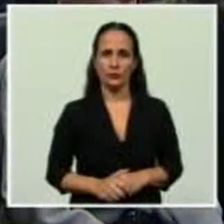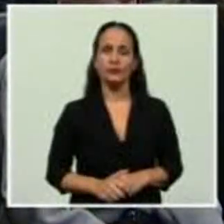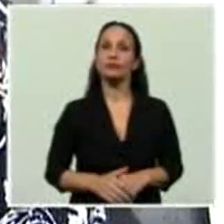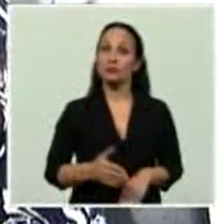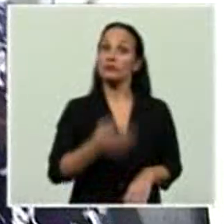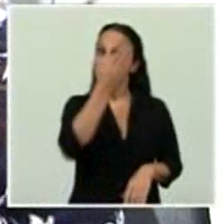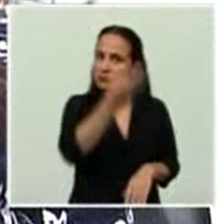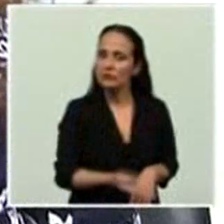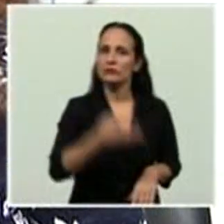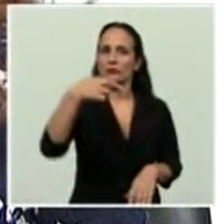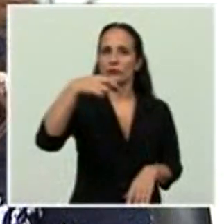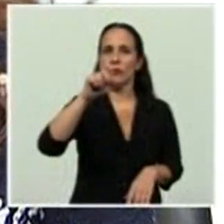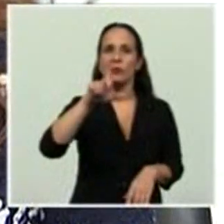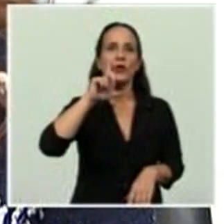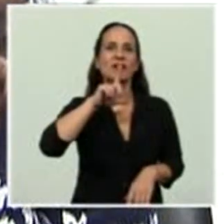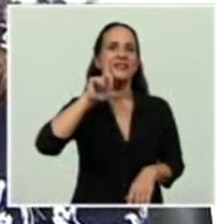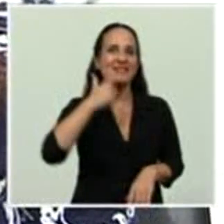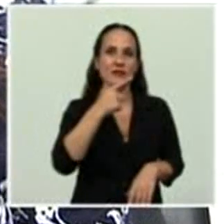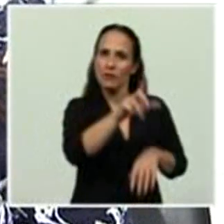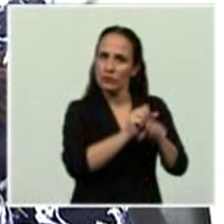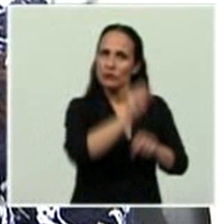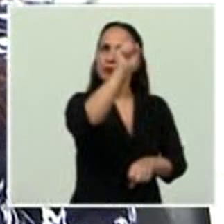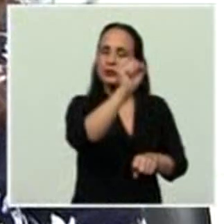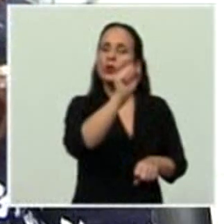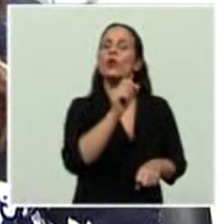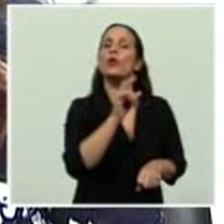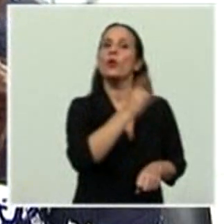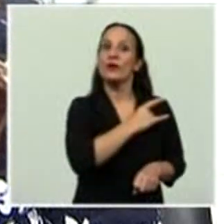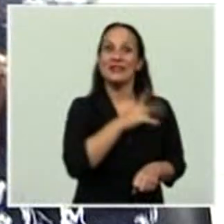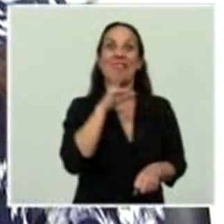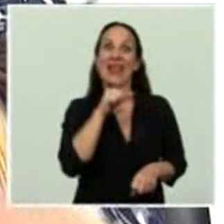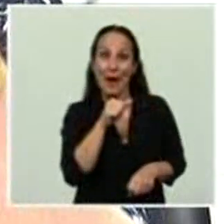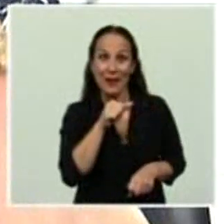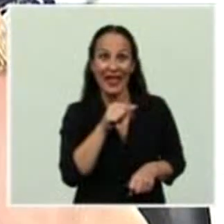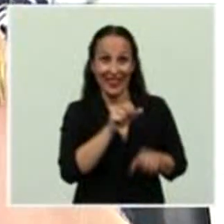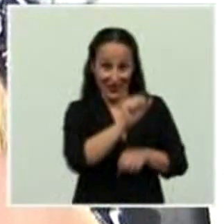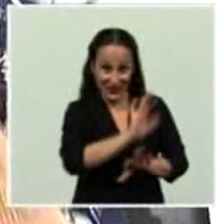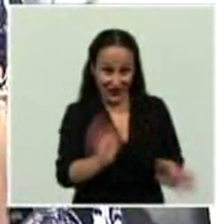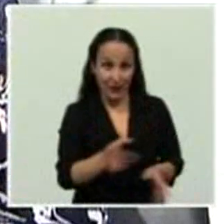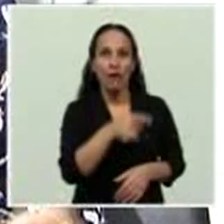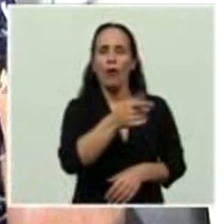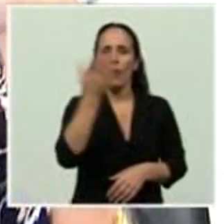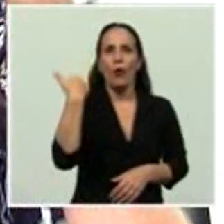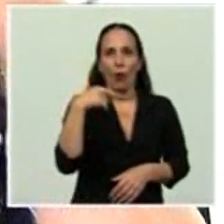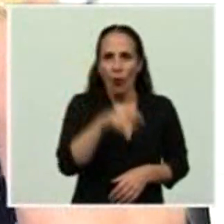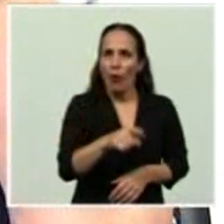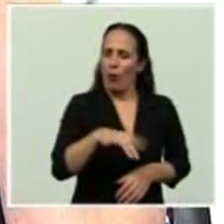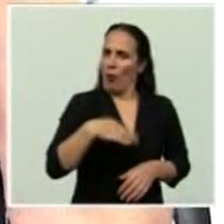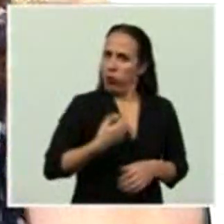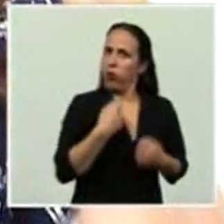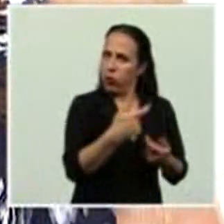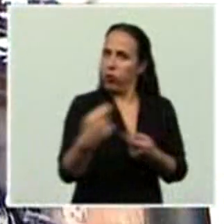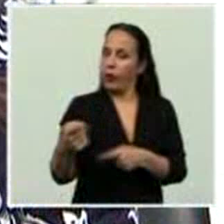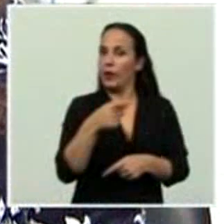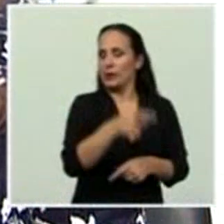cámaras litis egresado de la Universidad Nacional de la plata les cuento que entre todas las que entregué hoy ampliamente